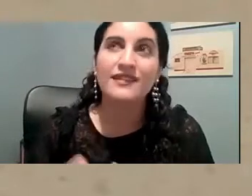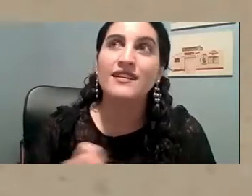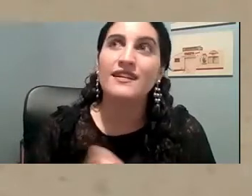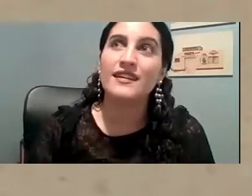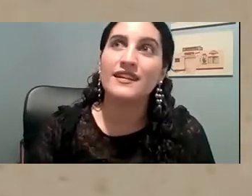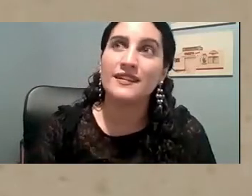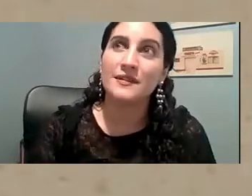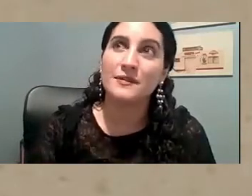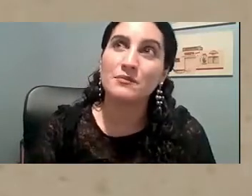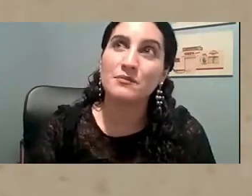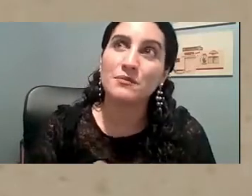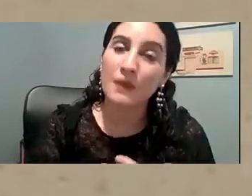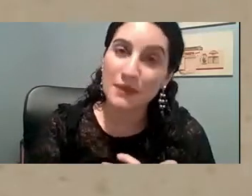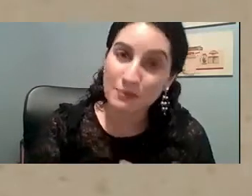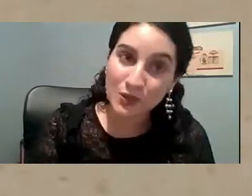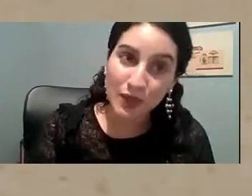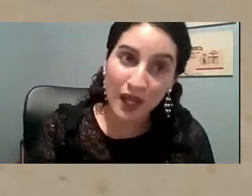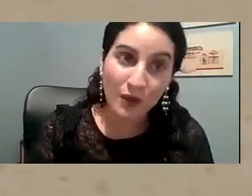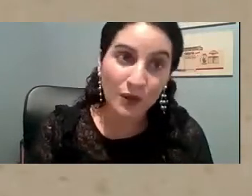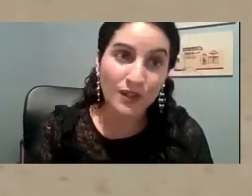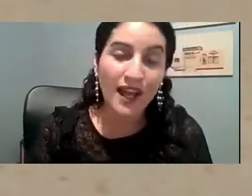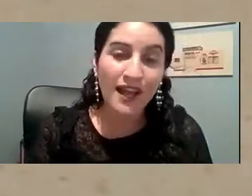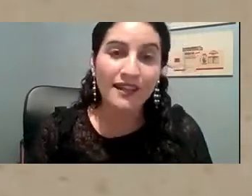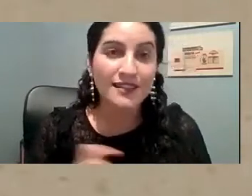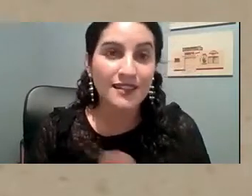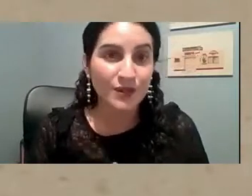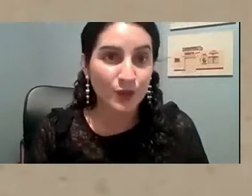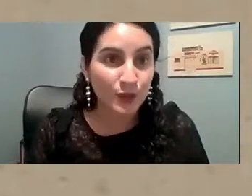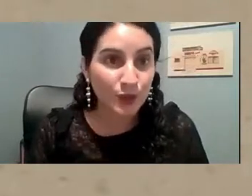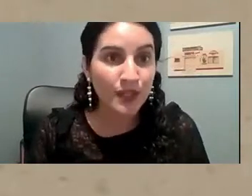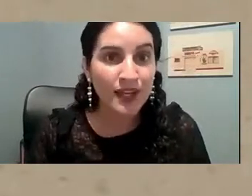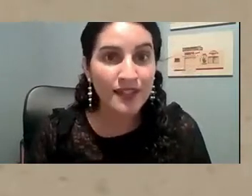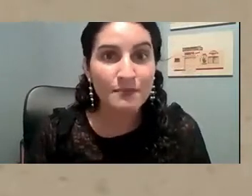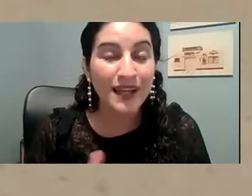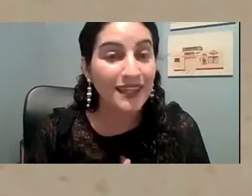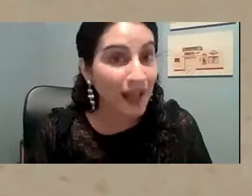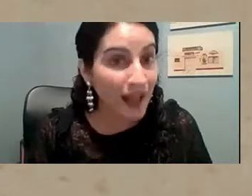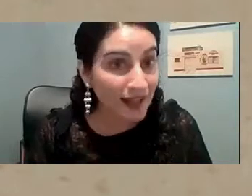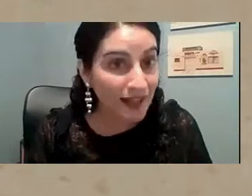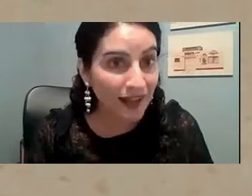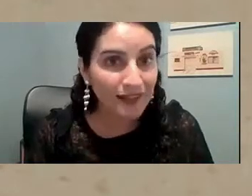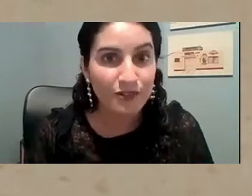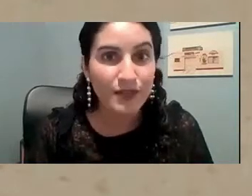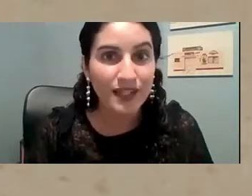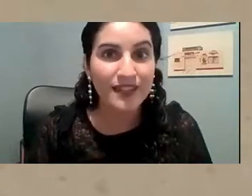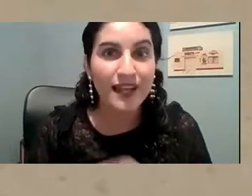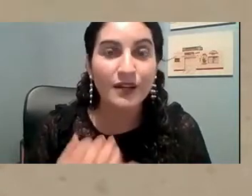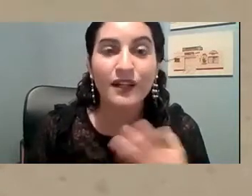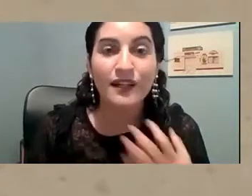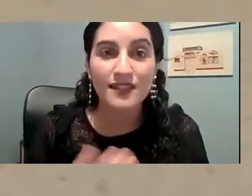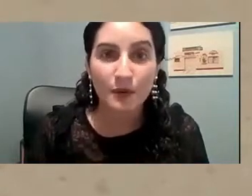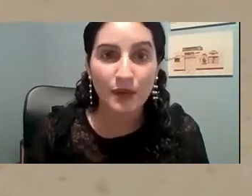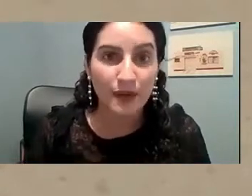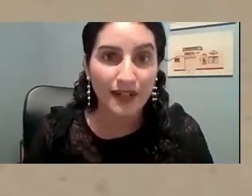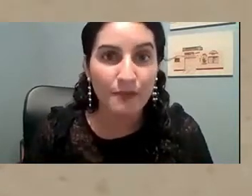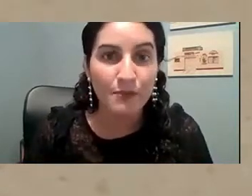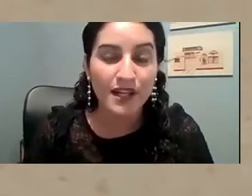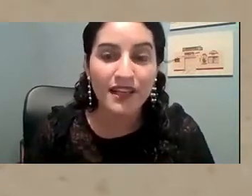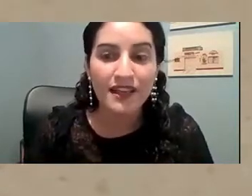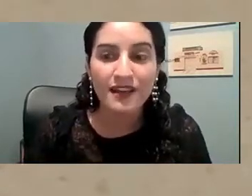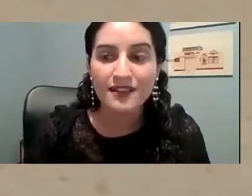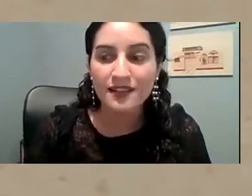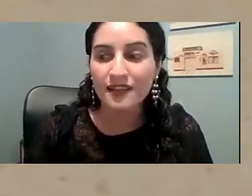contemporánea, también pinturas coloniales, esculturas, maquinaria, ¿no? Maquinaria con la que se elaboraban